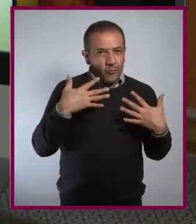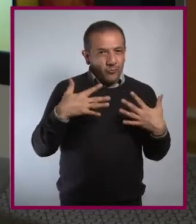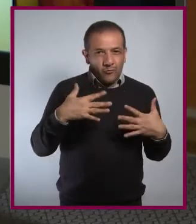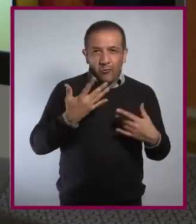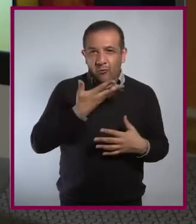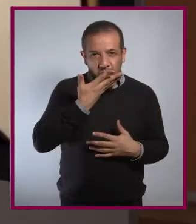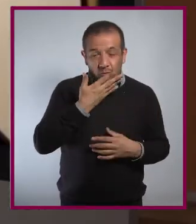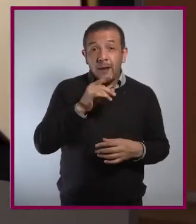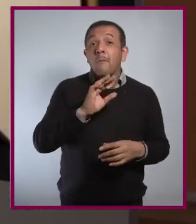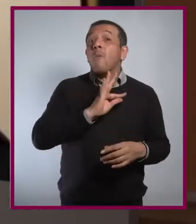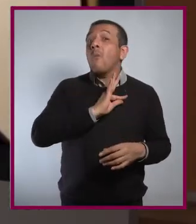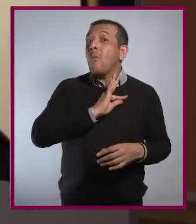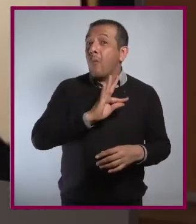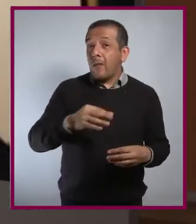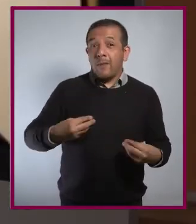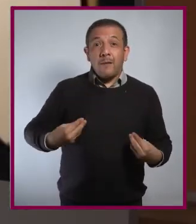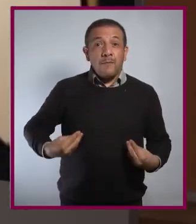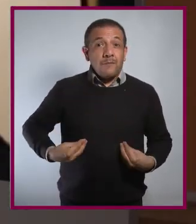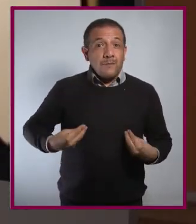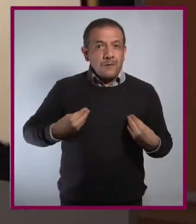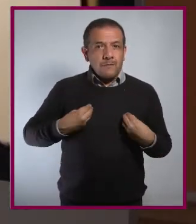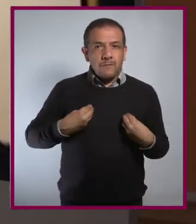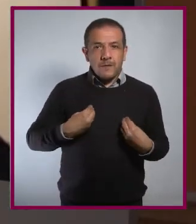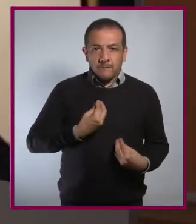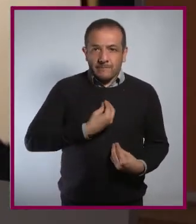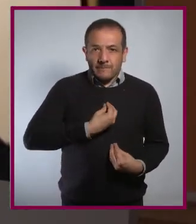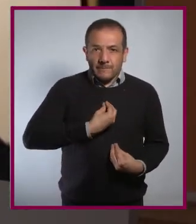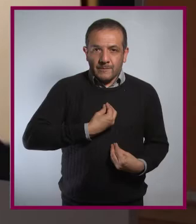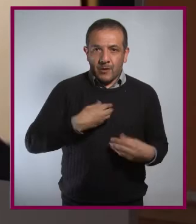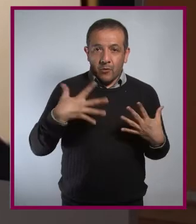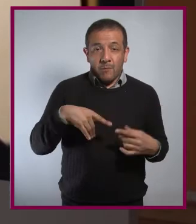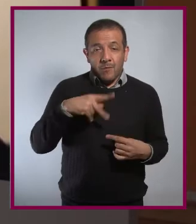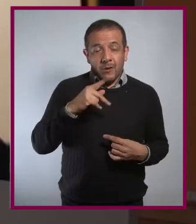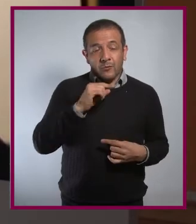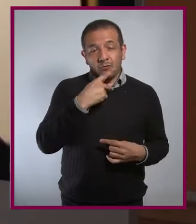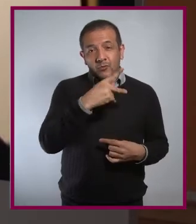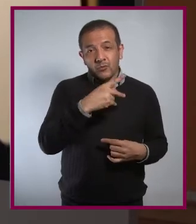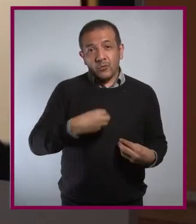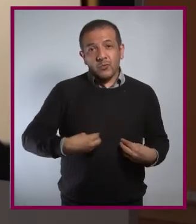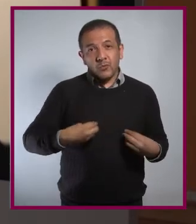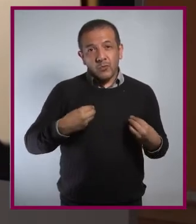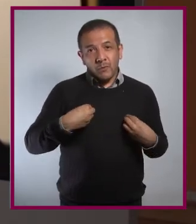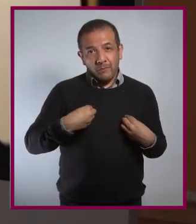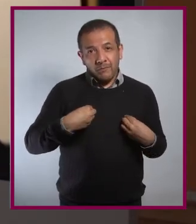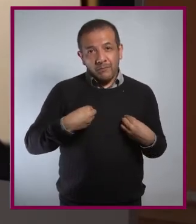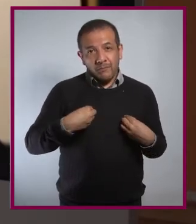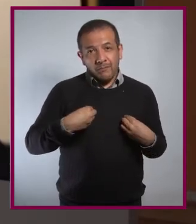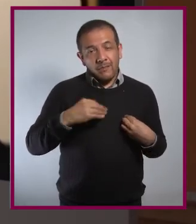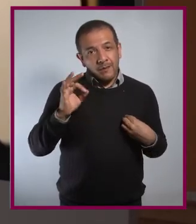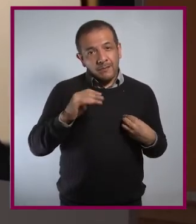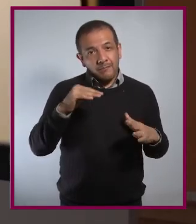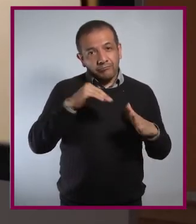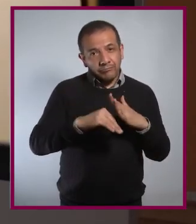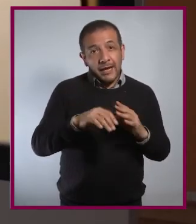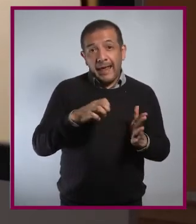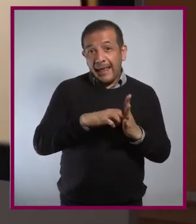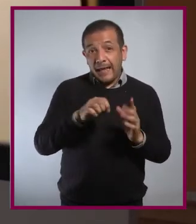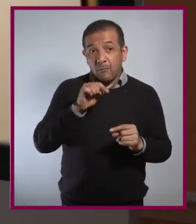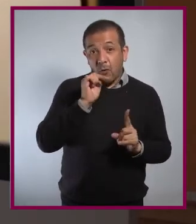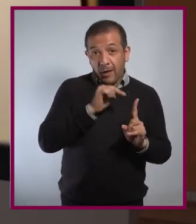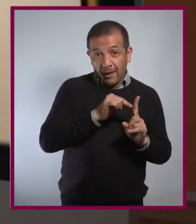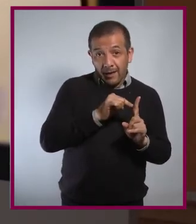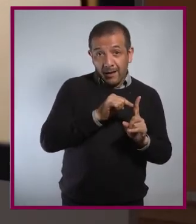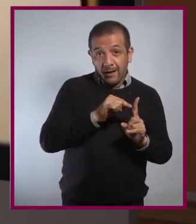con dolor, pero va a afectar de manera muy profunda su calidad de vida. Y con esto me refiero a su desempeño,